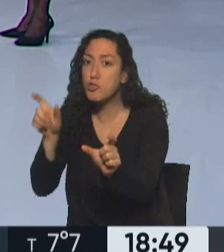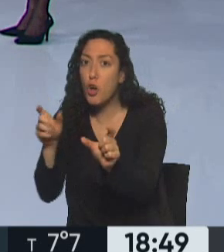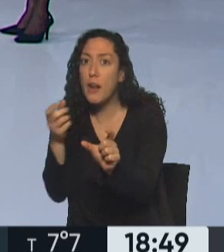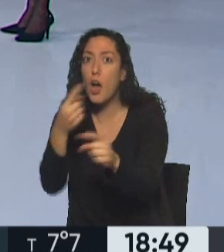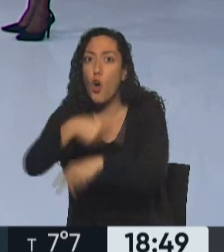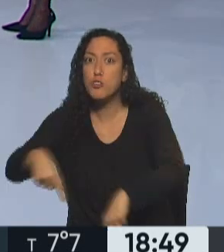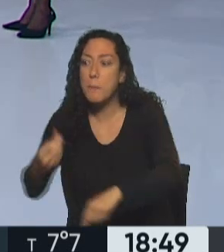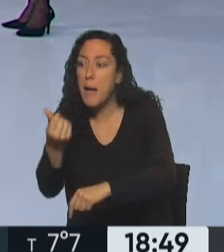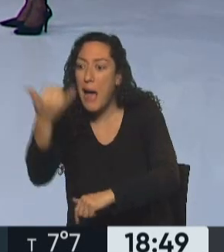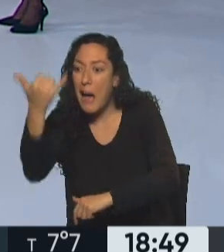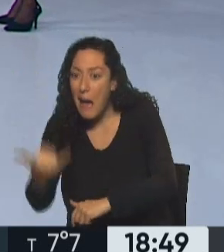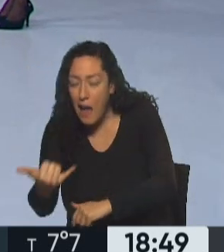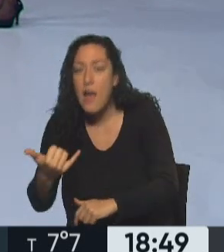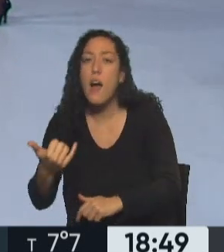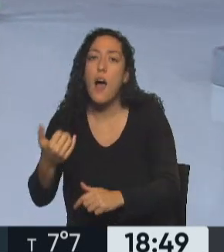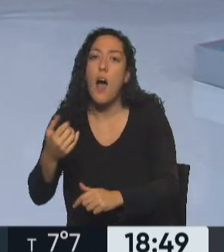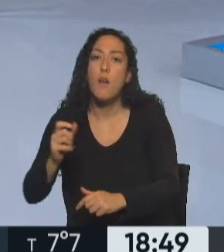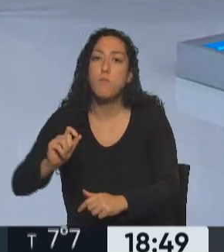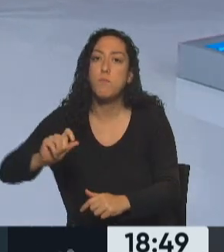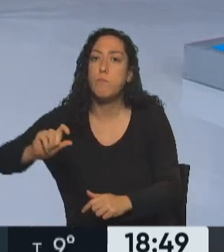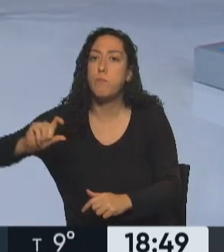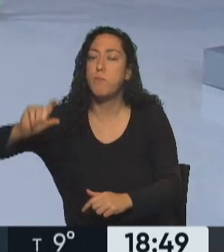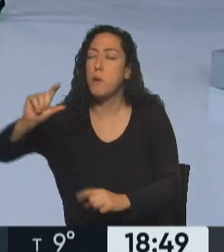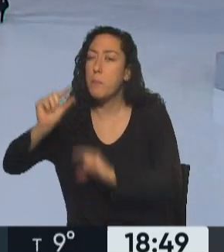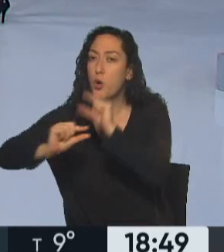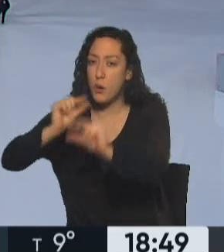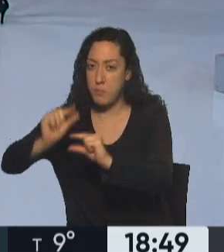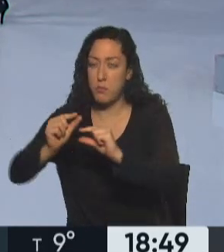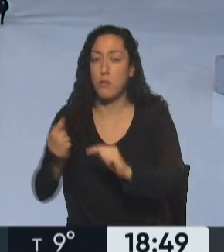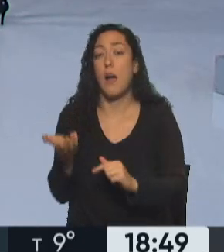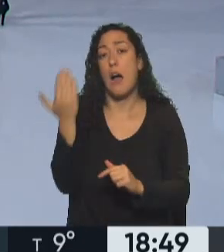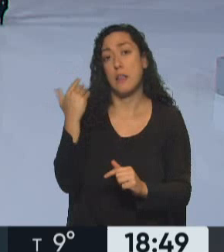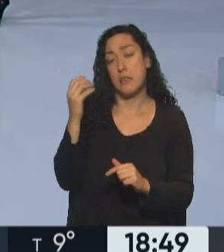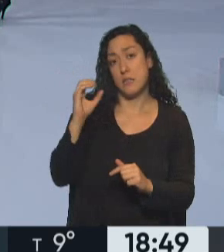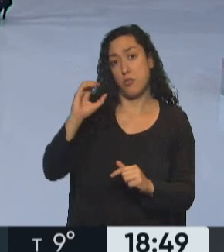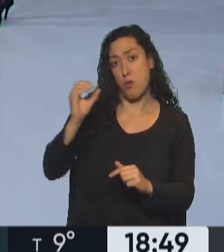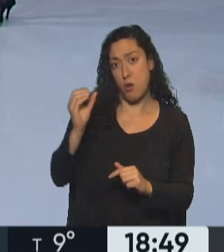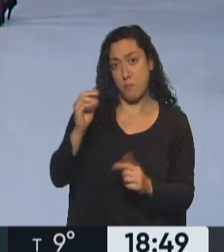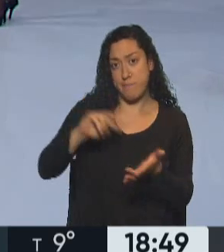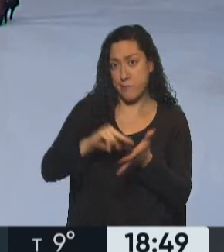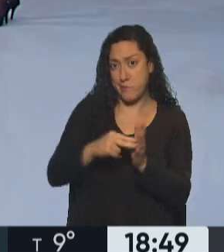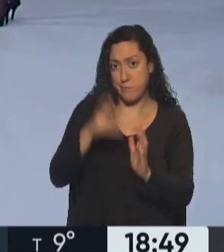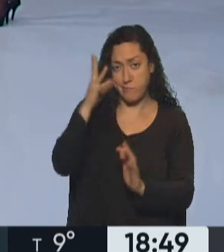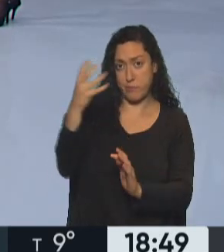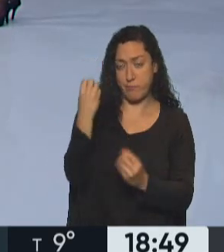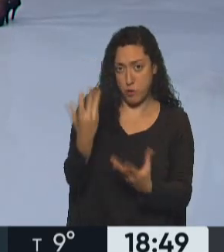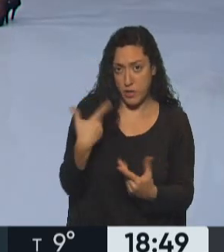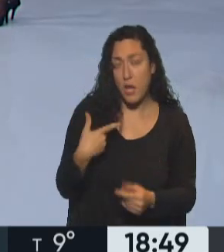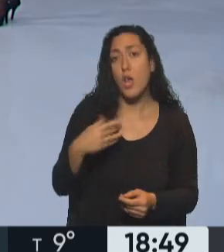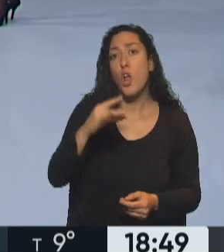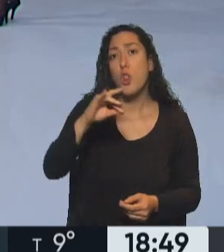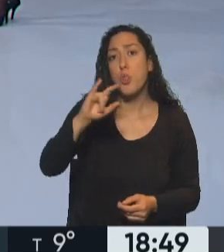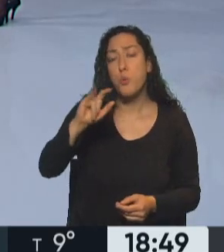De hecho, recordamos también que el año pasado hubo un estallido social en Colombia y se inició justamente porque el gobierno de Iván Duque